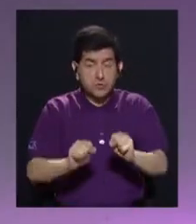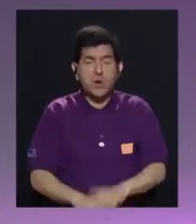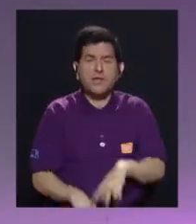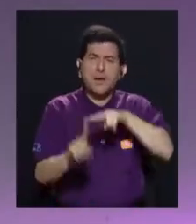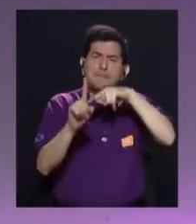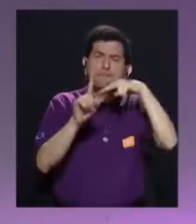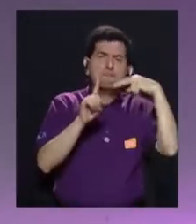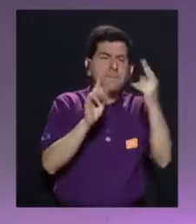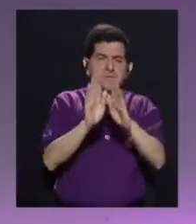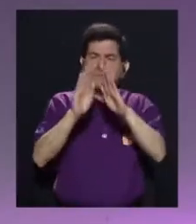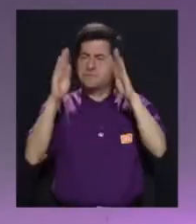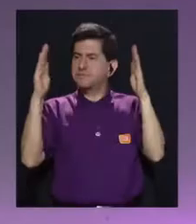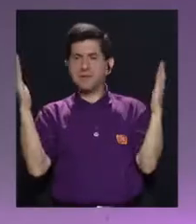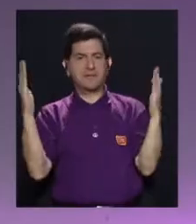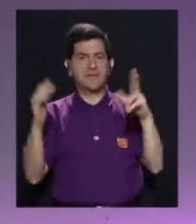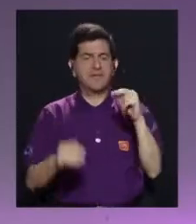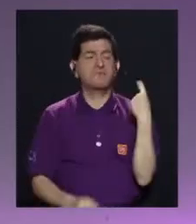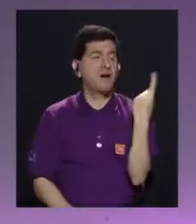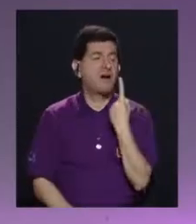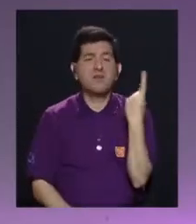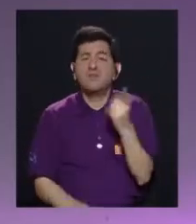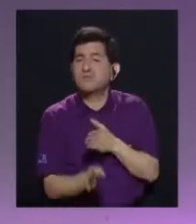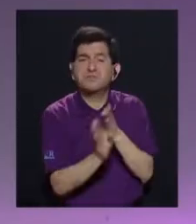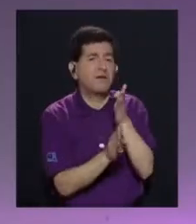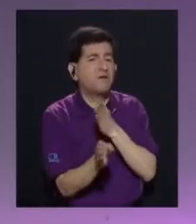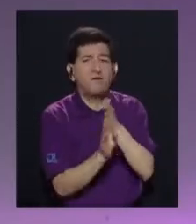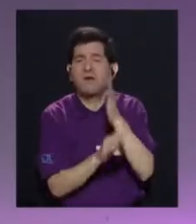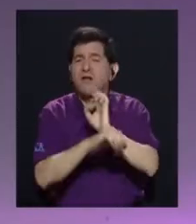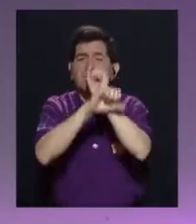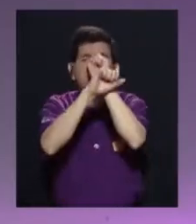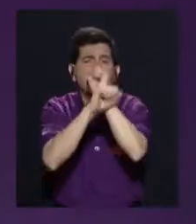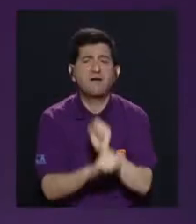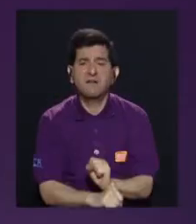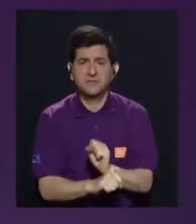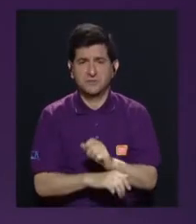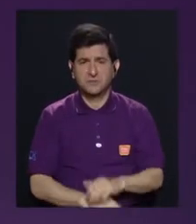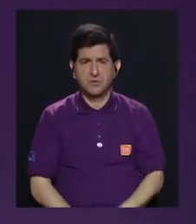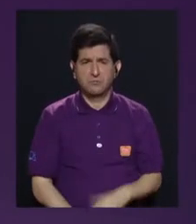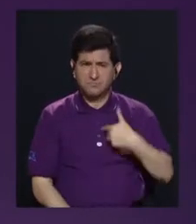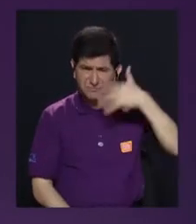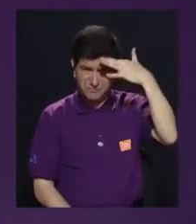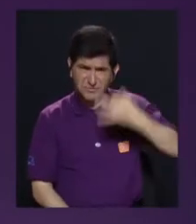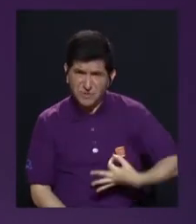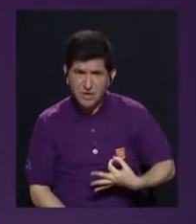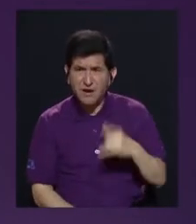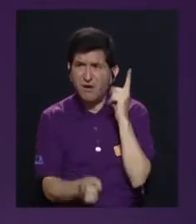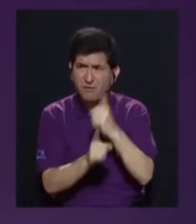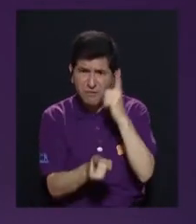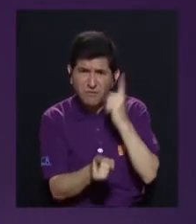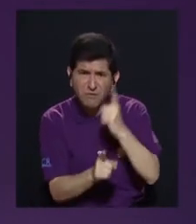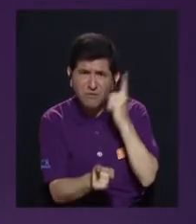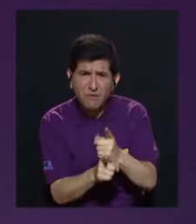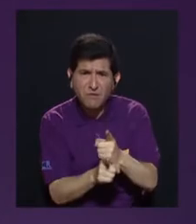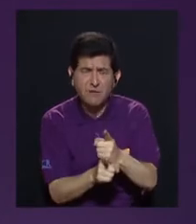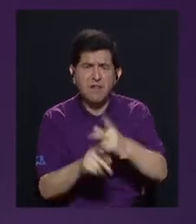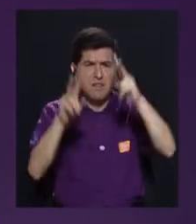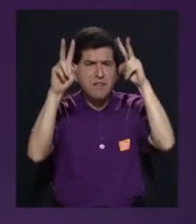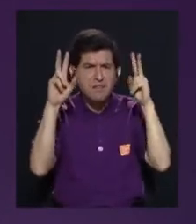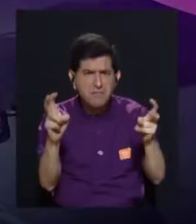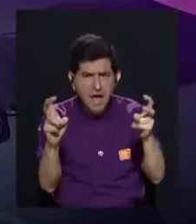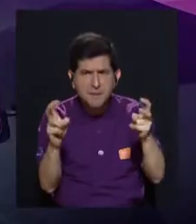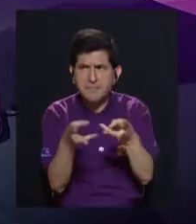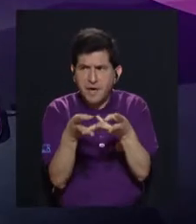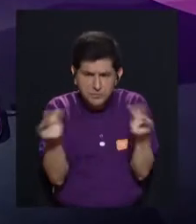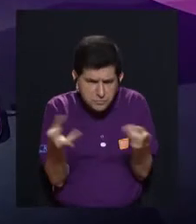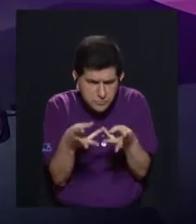perspectiva en otra y no busquen solo las carreras tradicionales me parece que efectivamente el tema de cómo